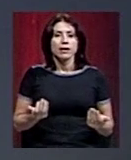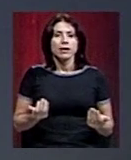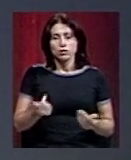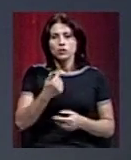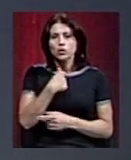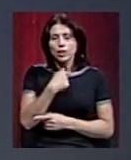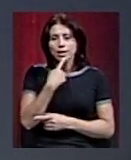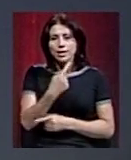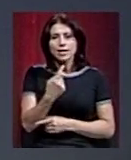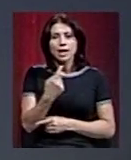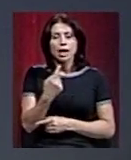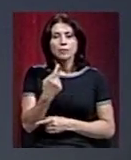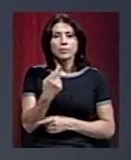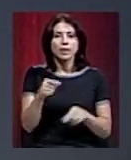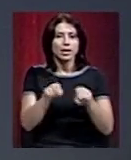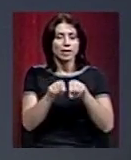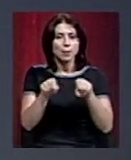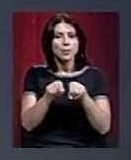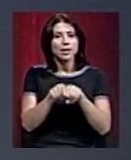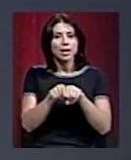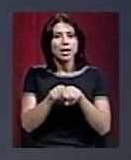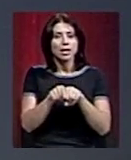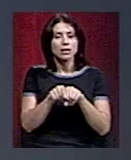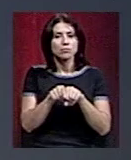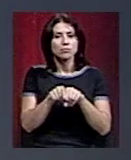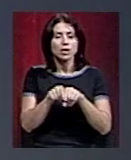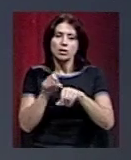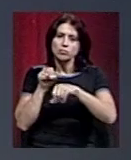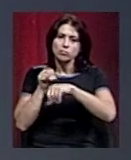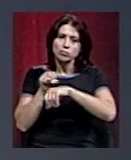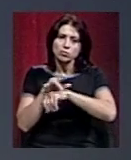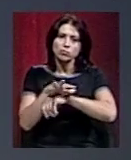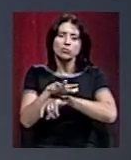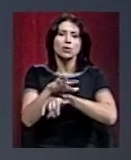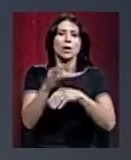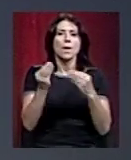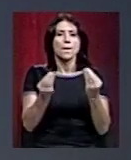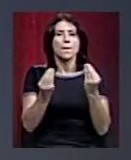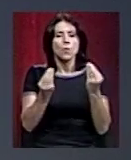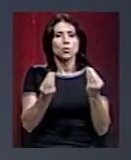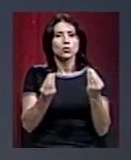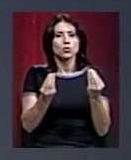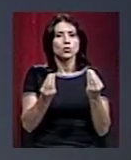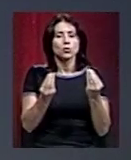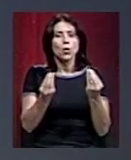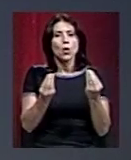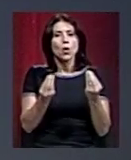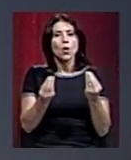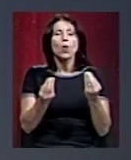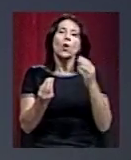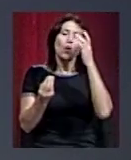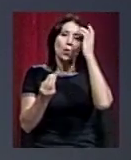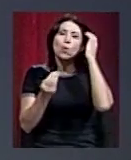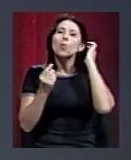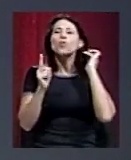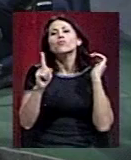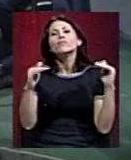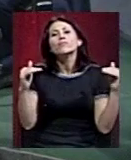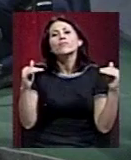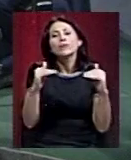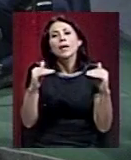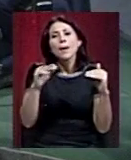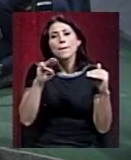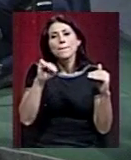Yo diría que también influyó en gran medida una suerte de empate militar que